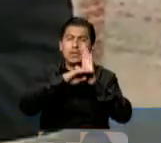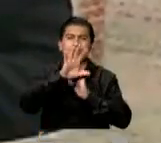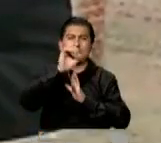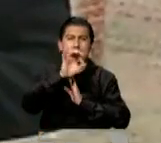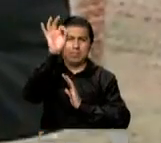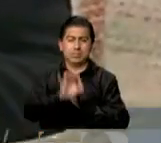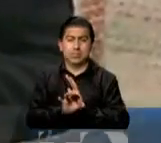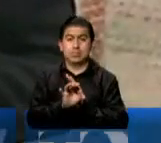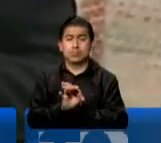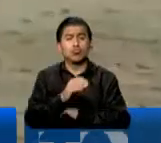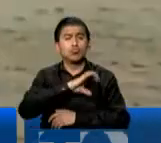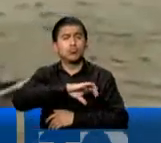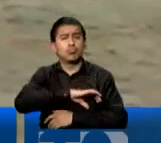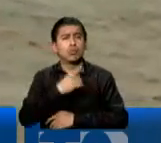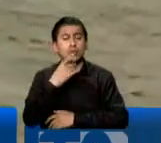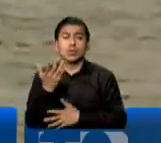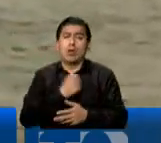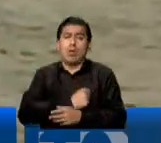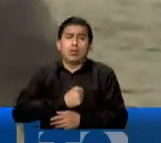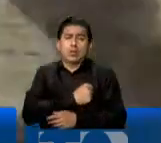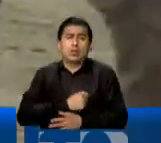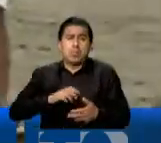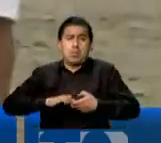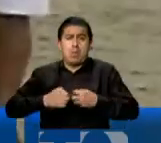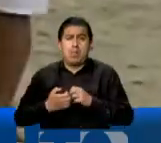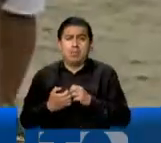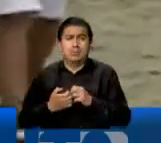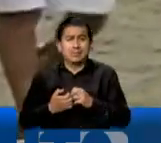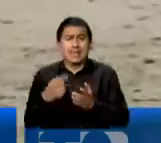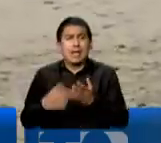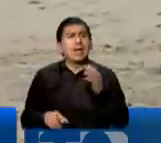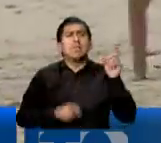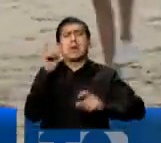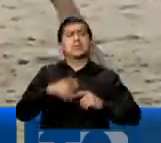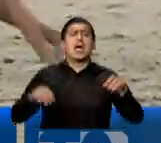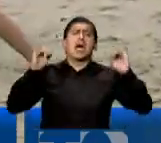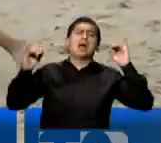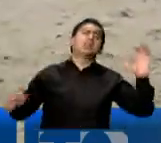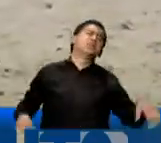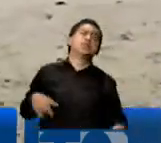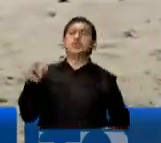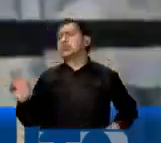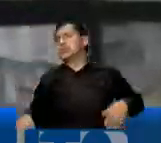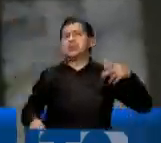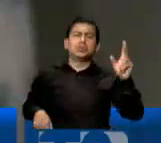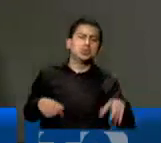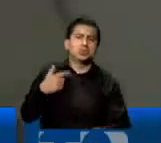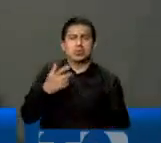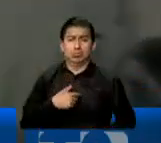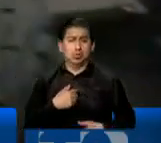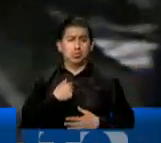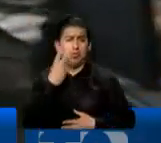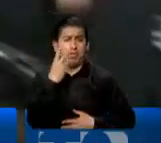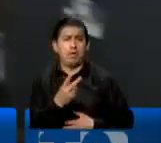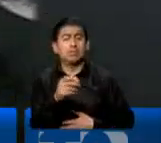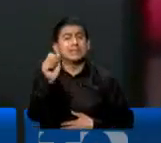alcalde atañe el aumento de casos de COVID-19 al relajamiento de los ciudadanos. Ese descuido lo pudimos constatar